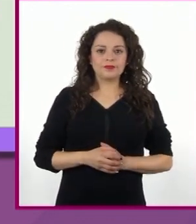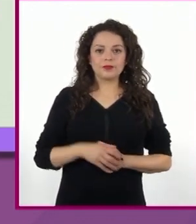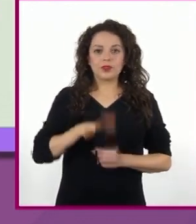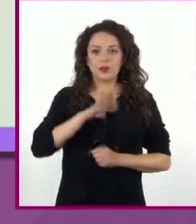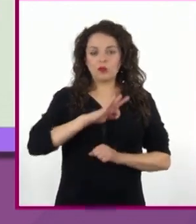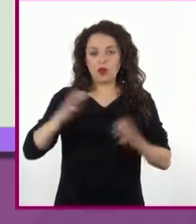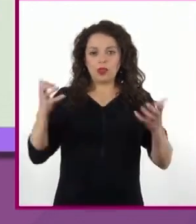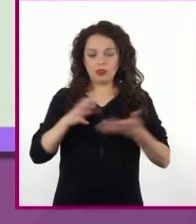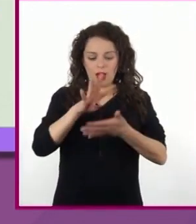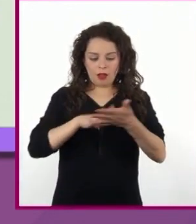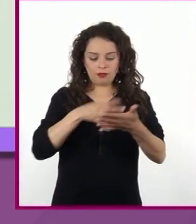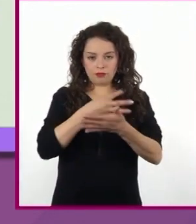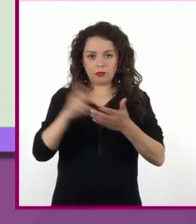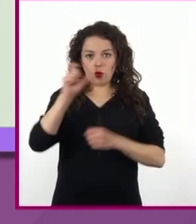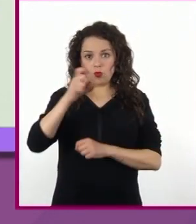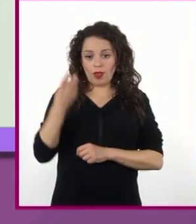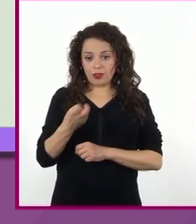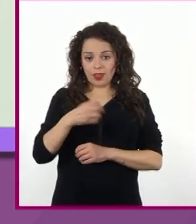al finalizar la sesión.